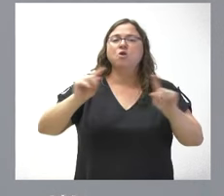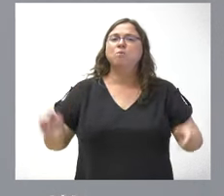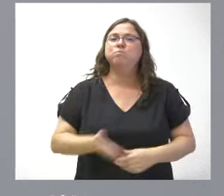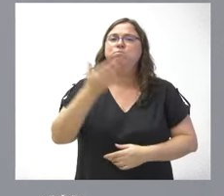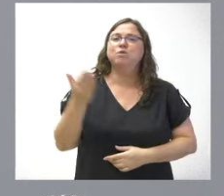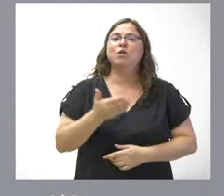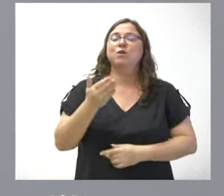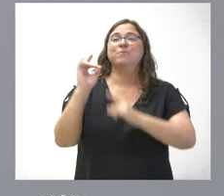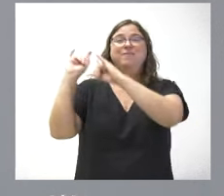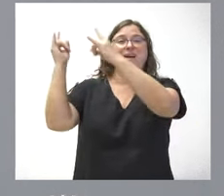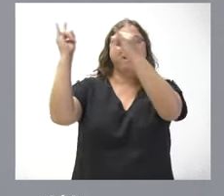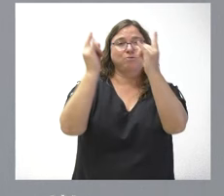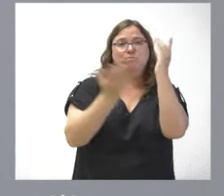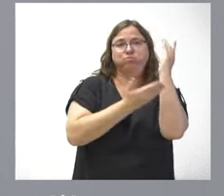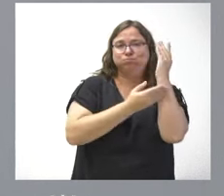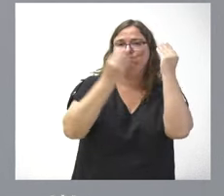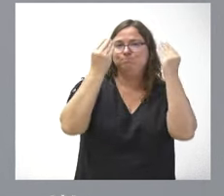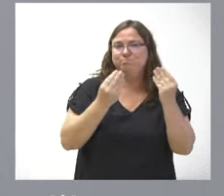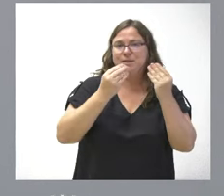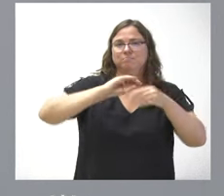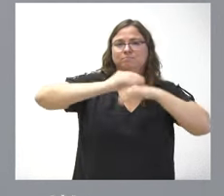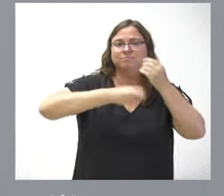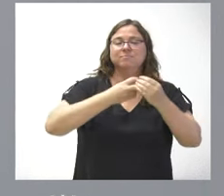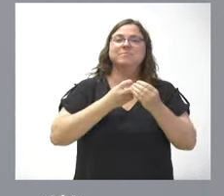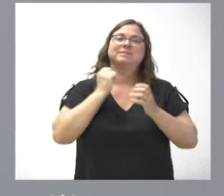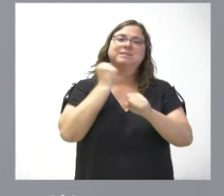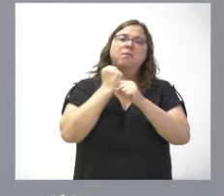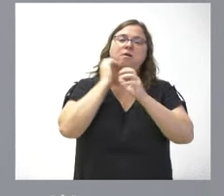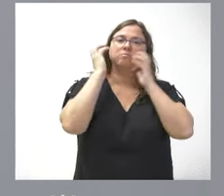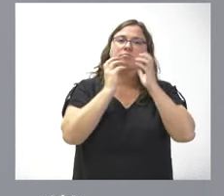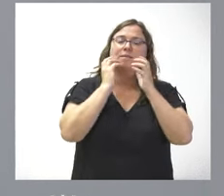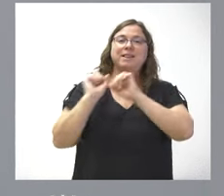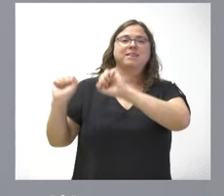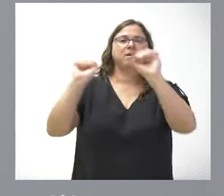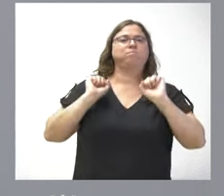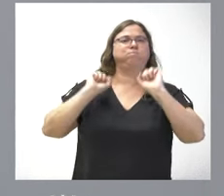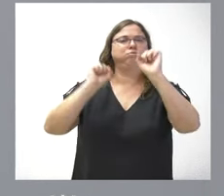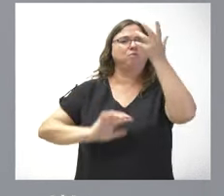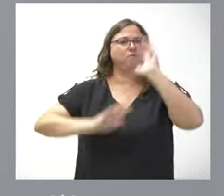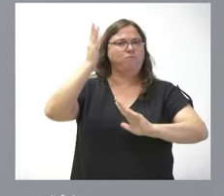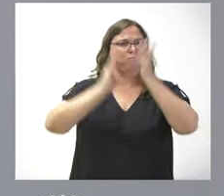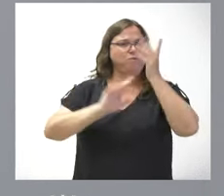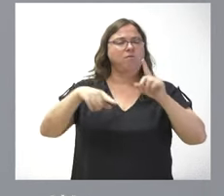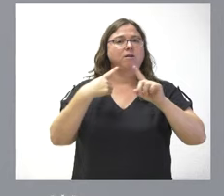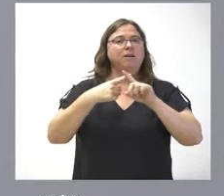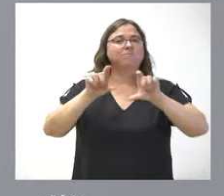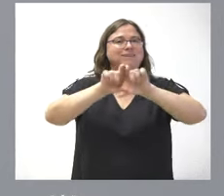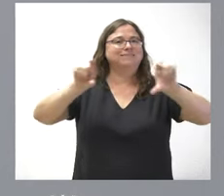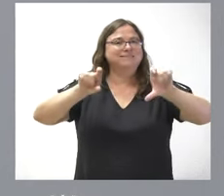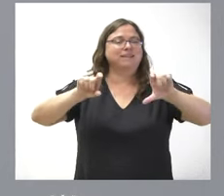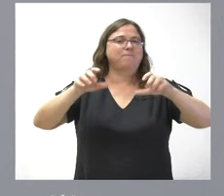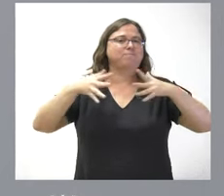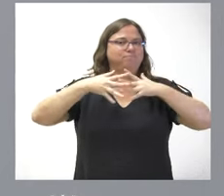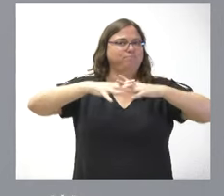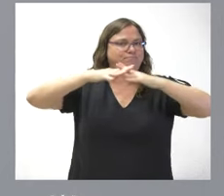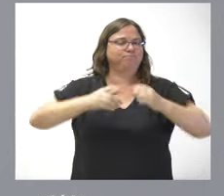las masas arboladas las actividades ganaderas la defensa contra los incendios forestales la articulación del tejido empresarial y se posibilita la